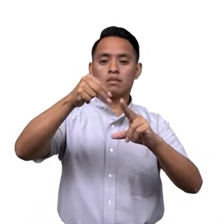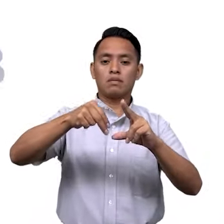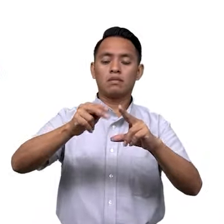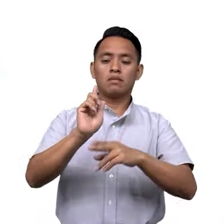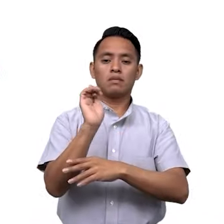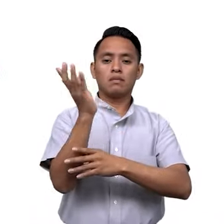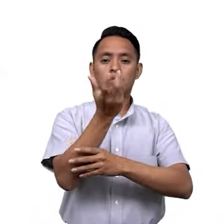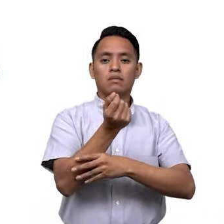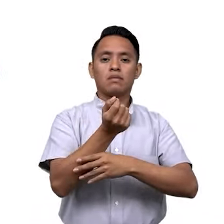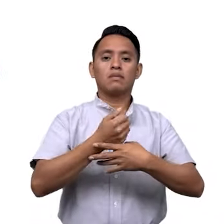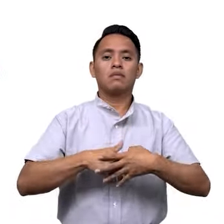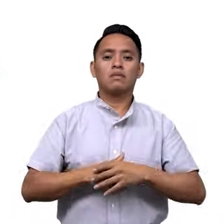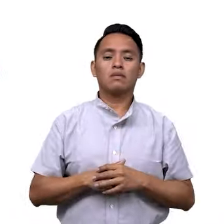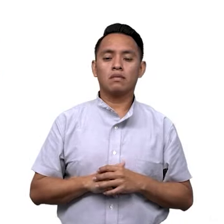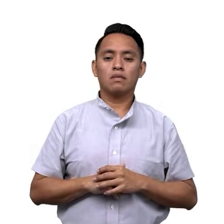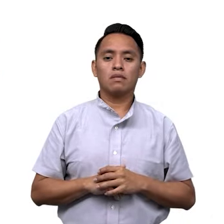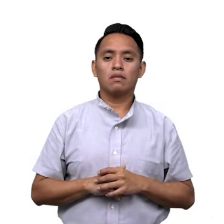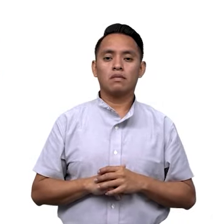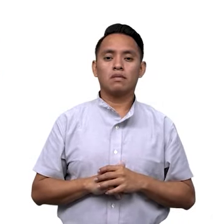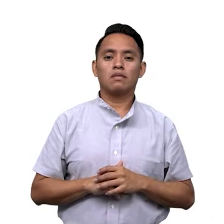SINAPRED somos todos.